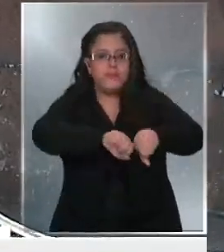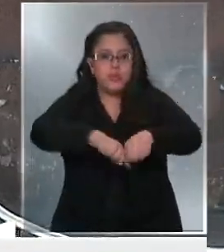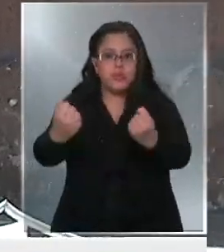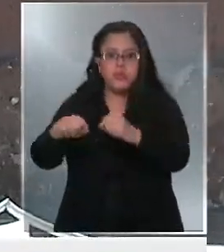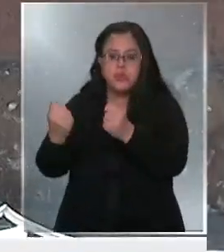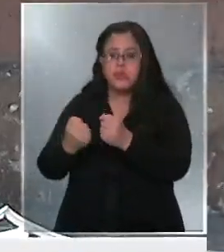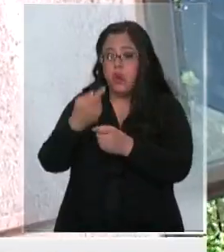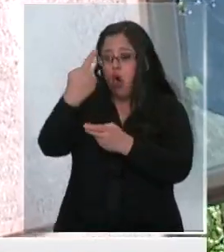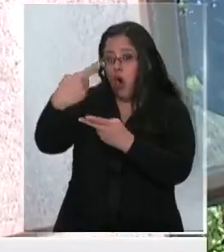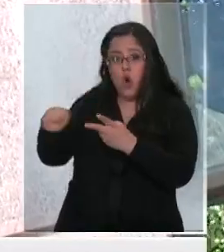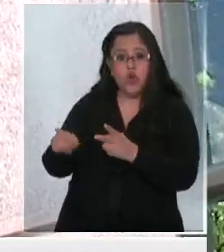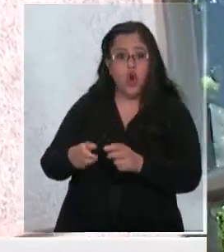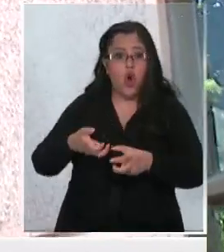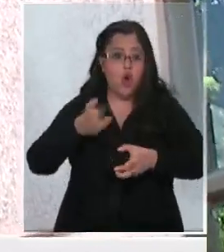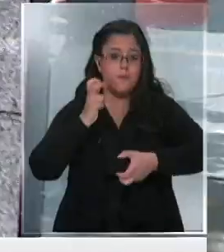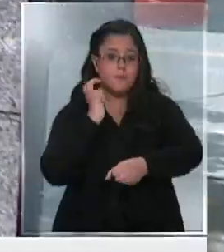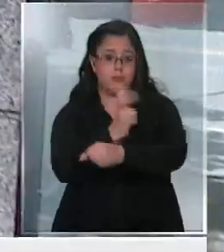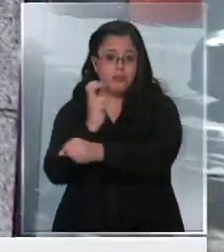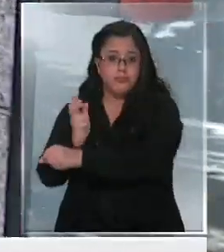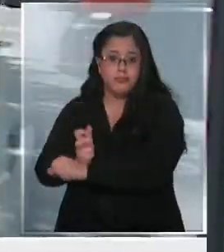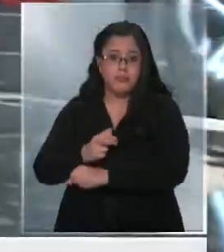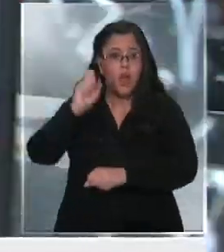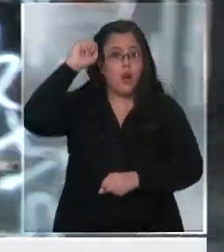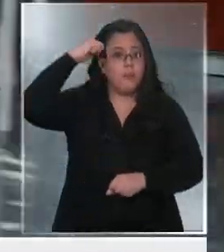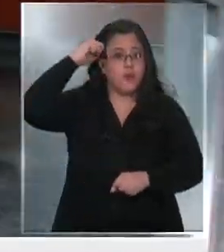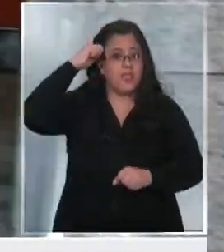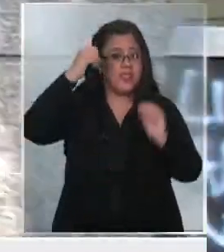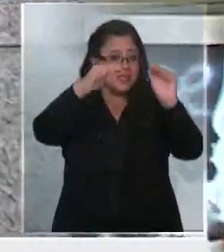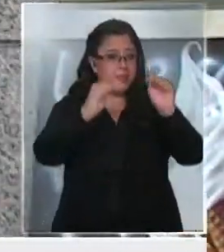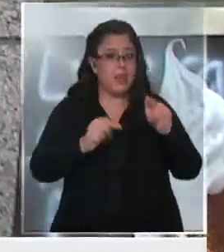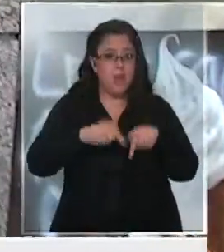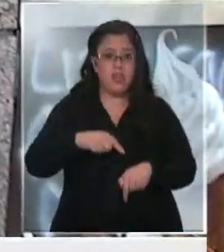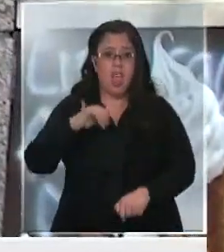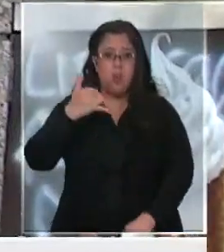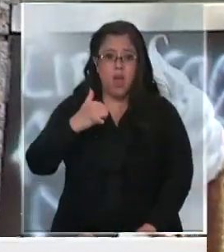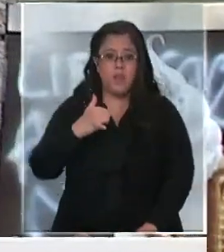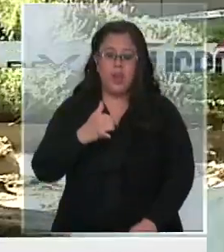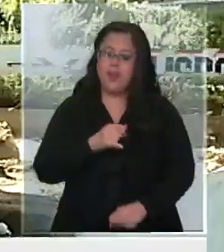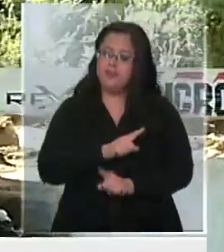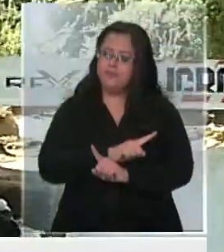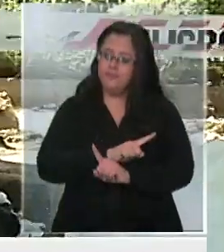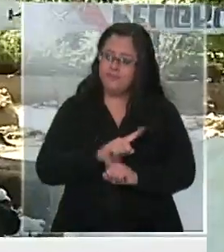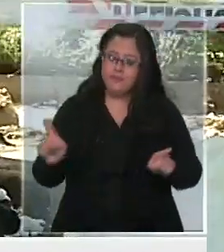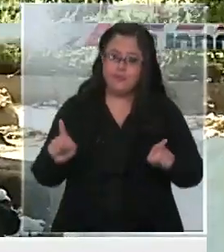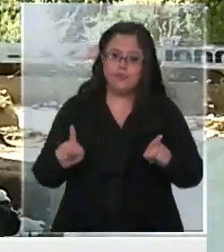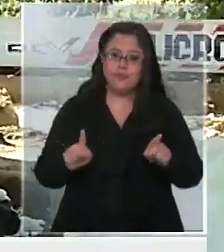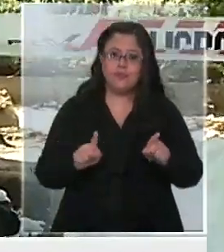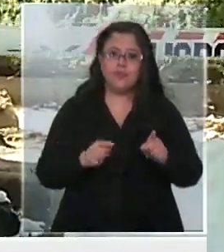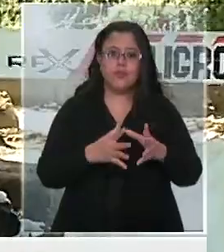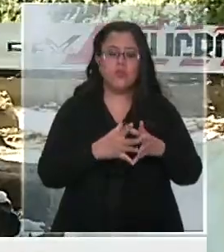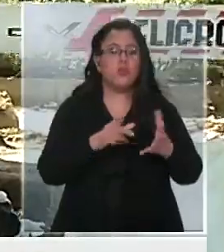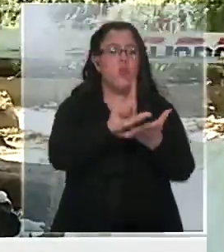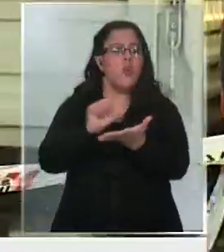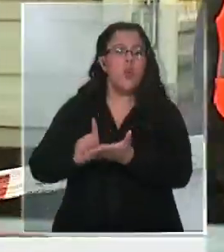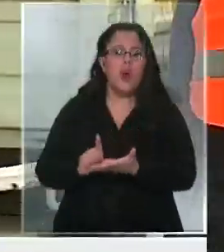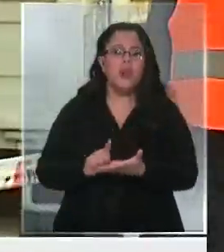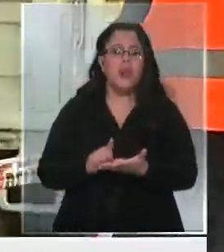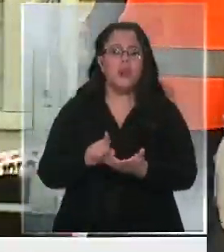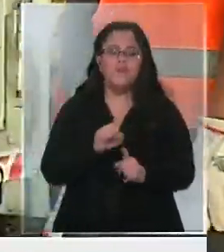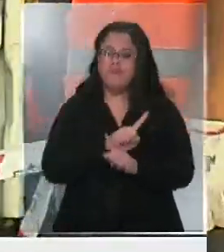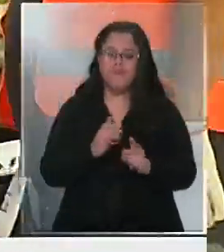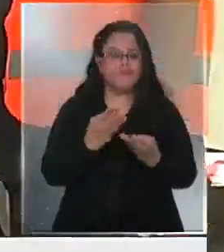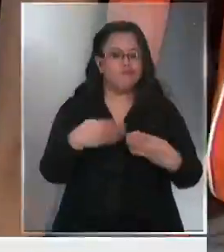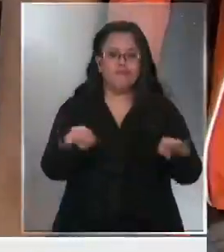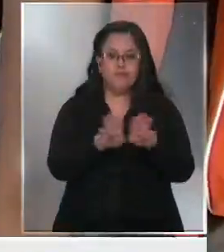otros saqueados. Providencia no fue la misma de siempre este jueves. Varios no pudieron abrir sus puertas. Incluso